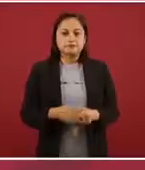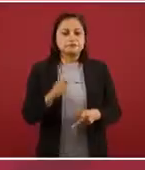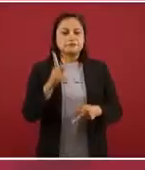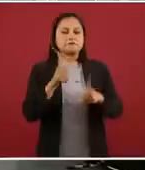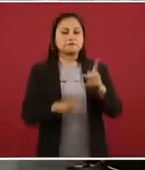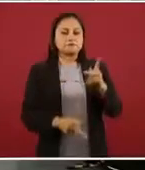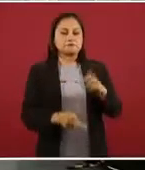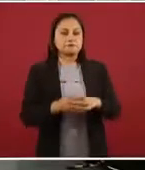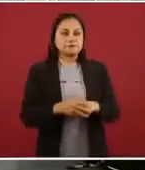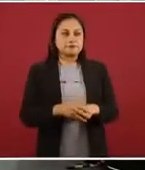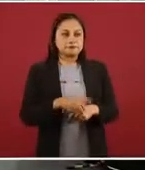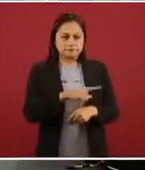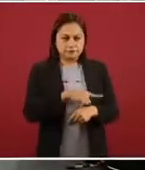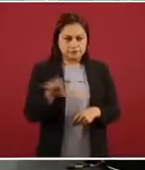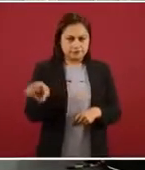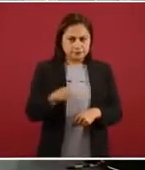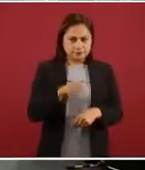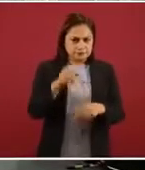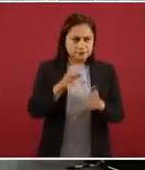¿Consiguieron eso?